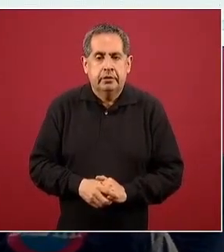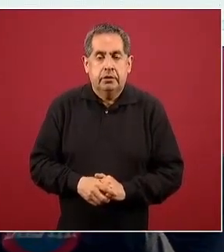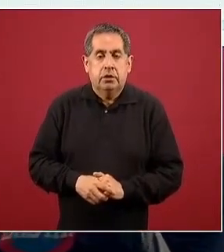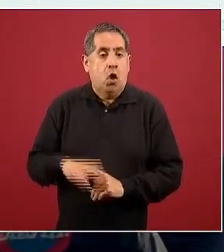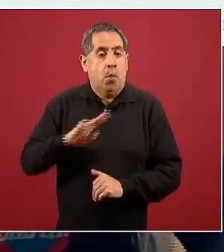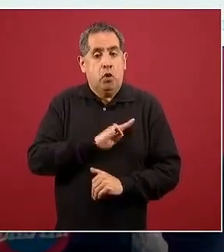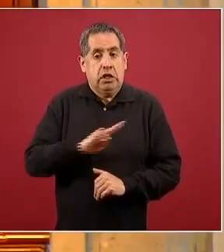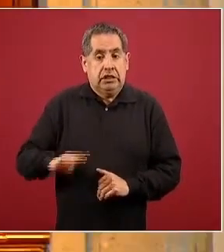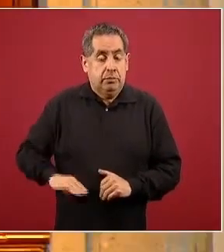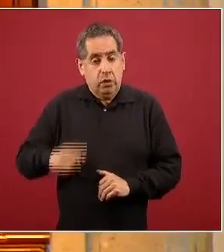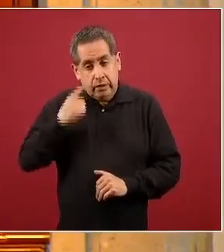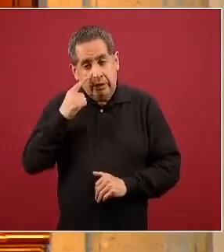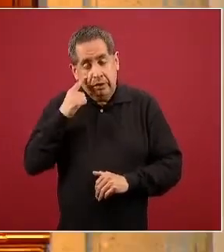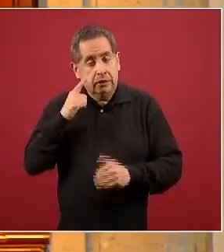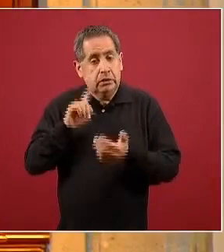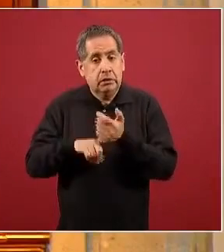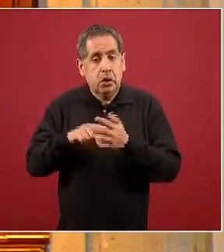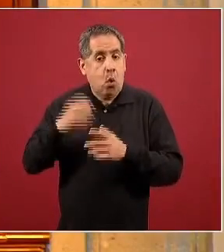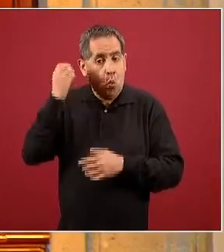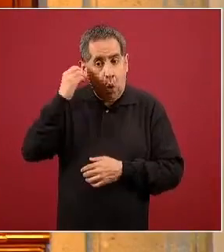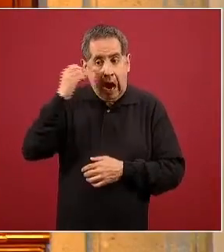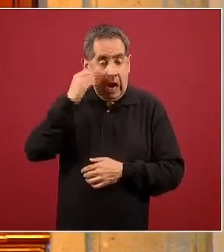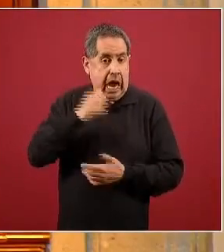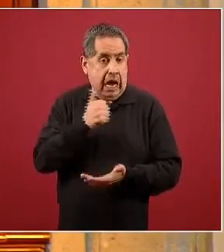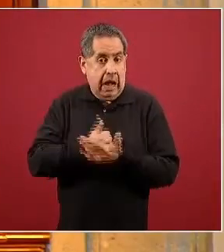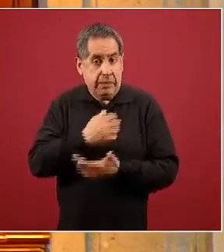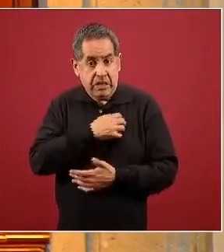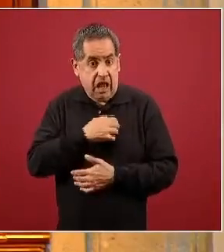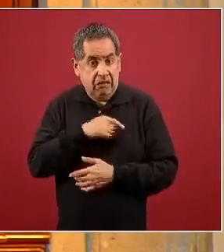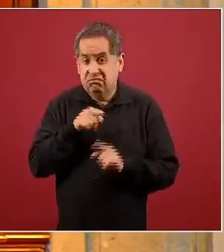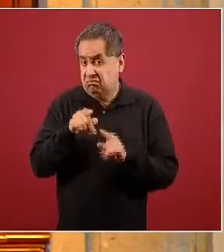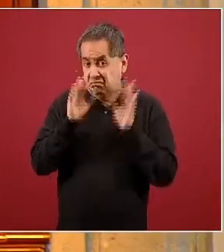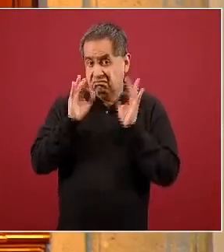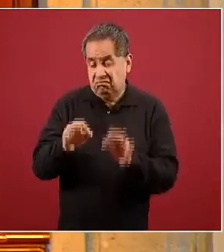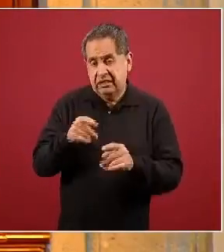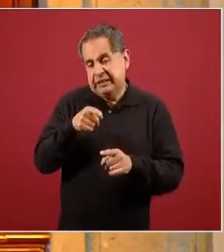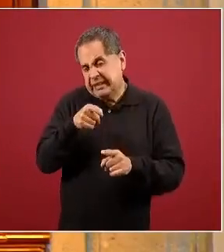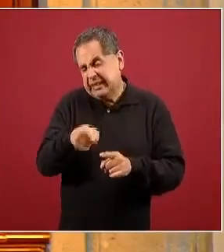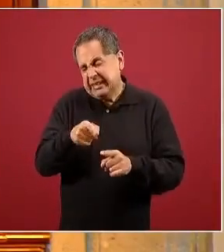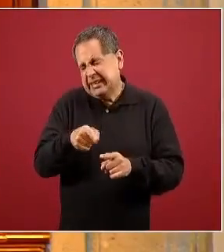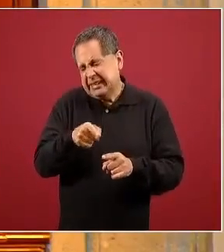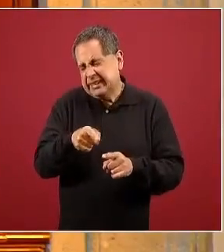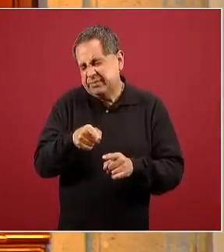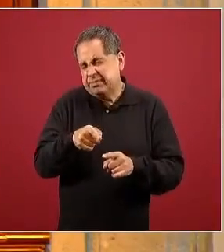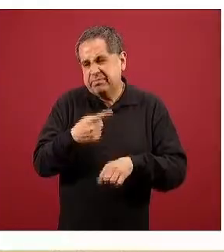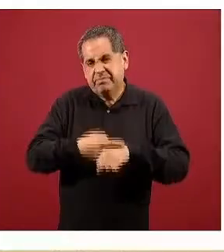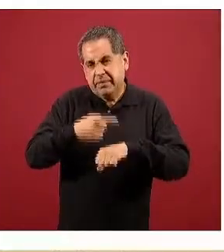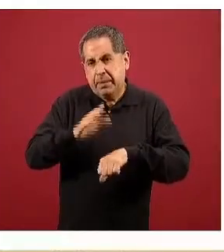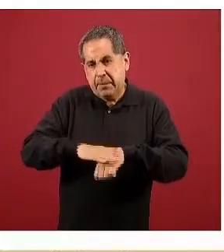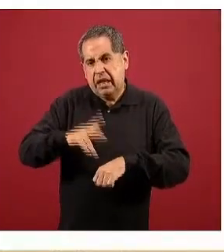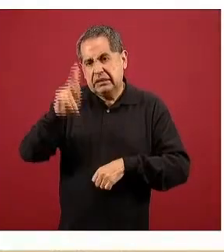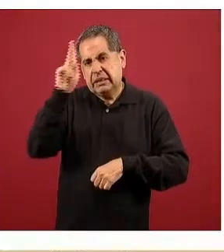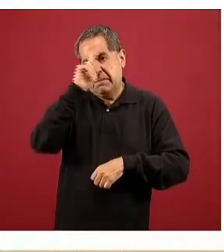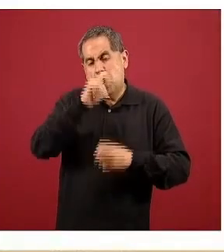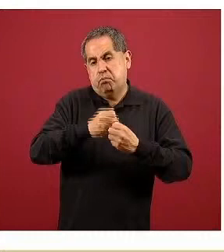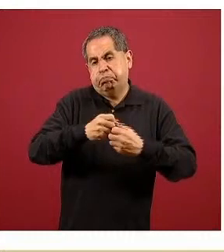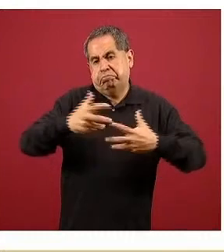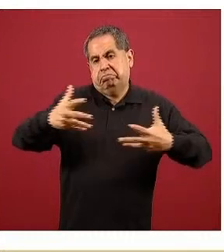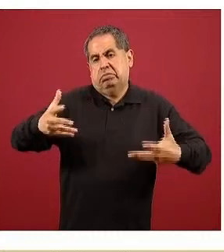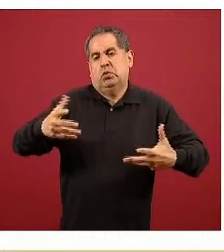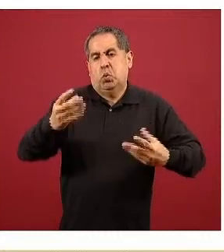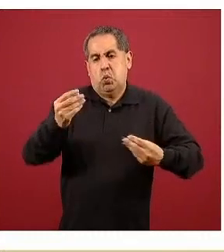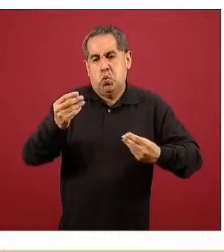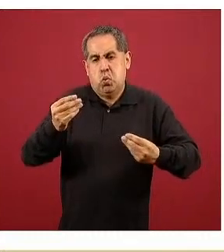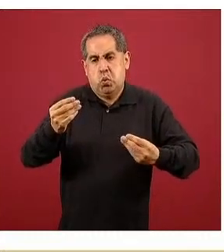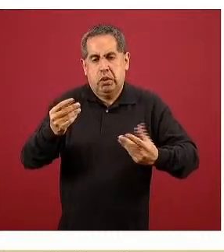Sobre los municipios, el municipio de Oaxaca, la capital, ha sido la más afectada, pero como podemos